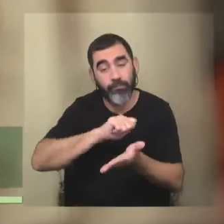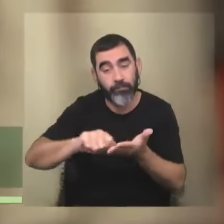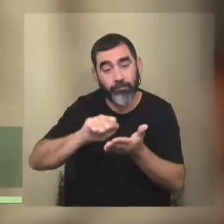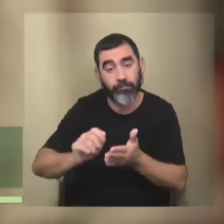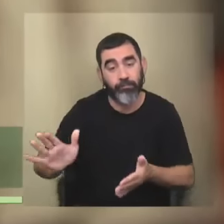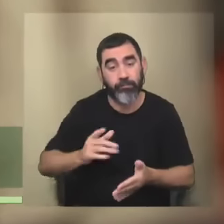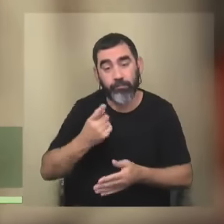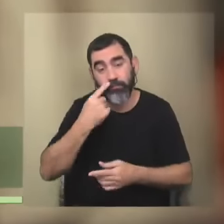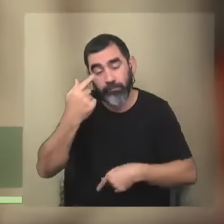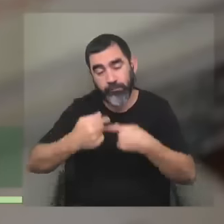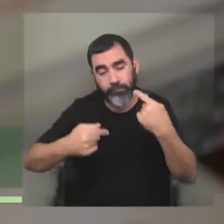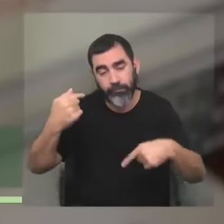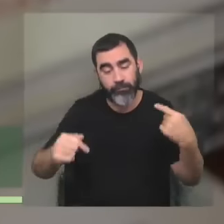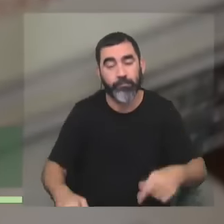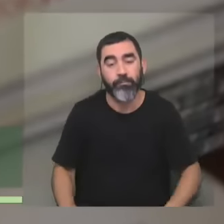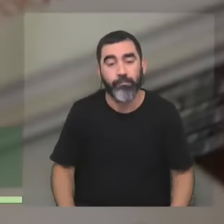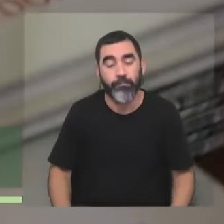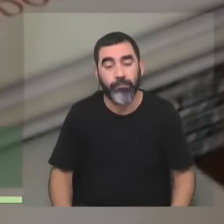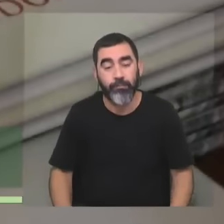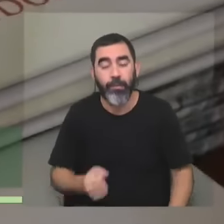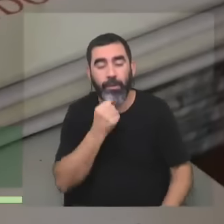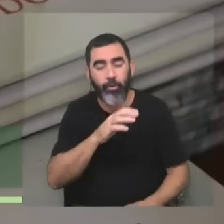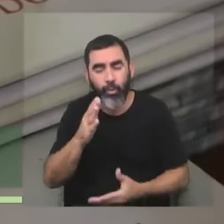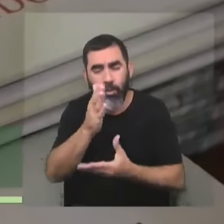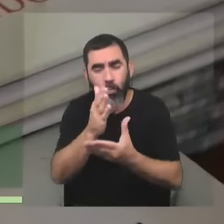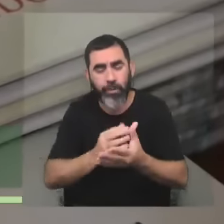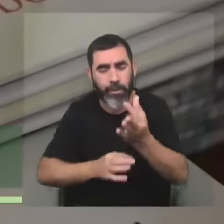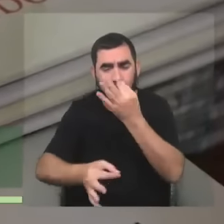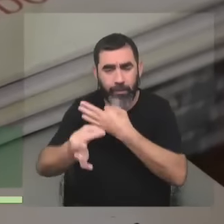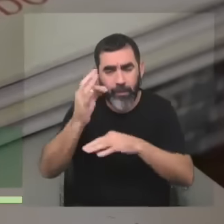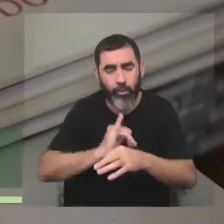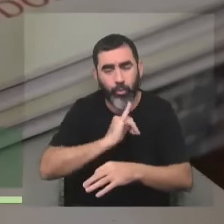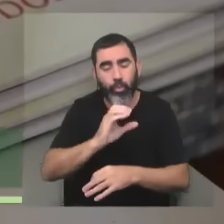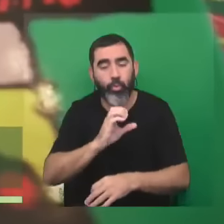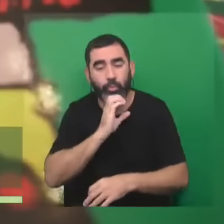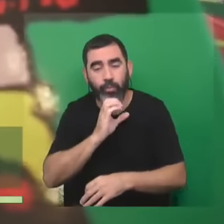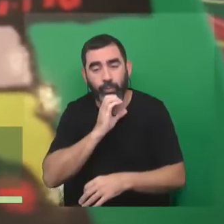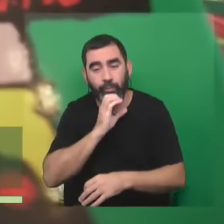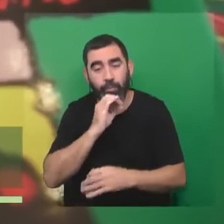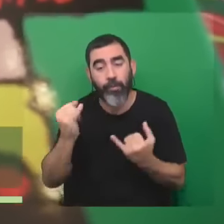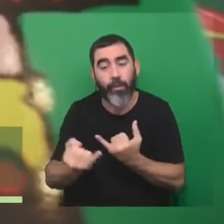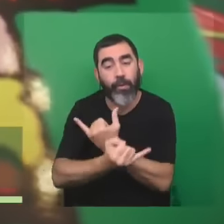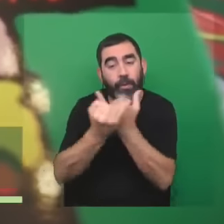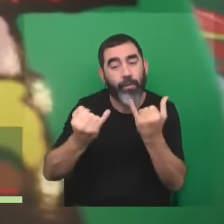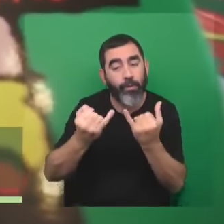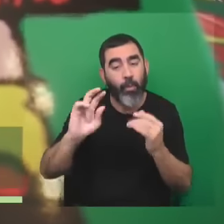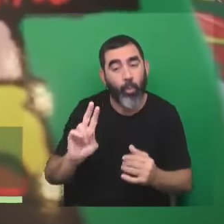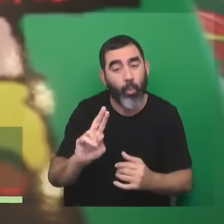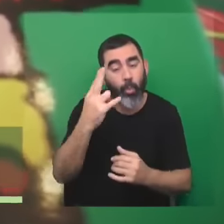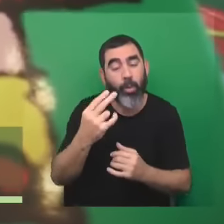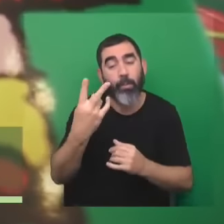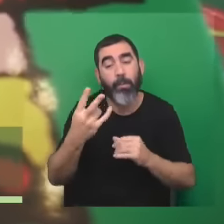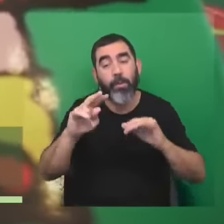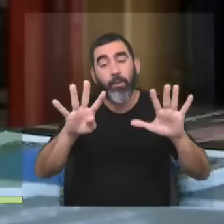autoras de diversas áreas de la literatura como historia Pía teatro novela y cómic el día conmemorativo específico de Uruguay será el